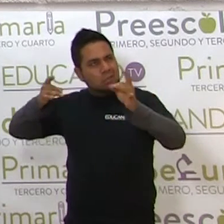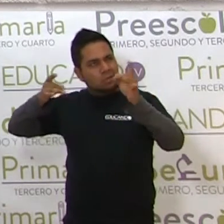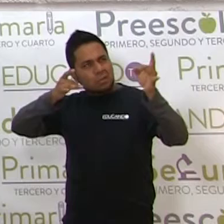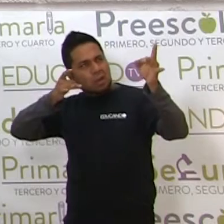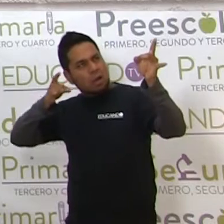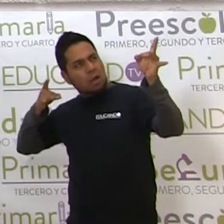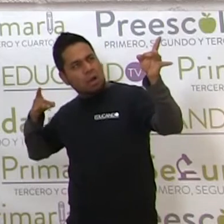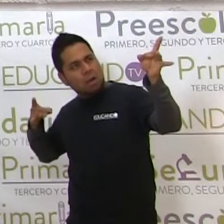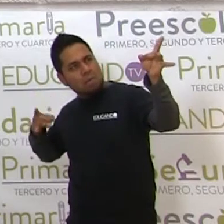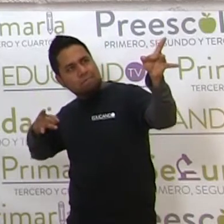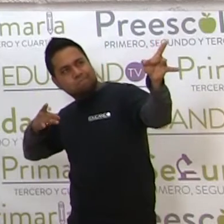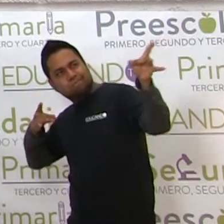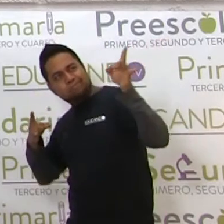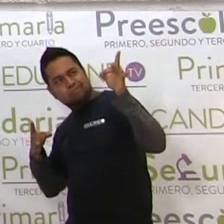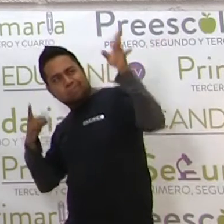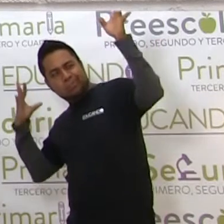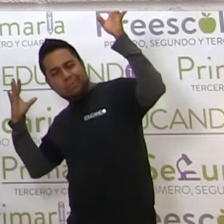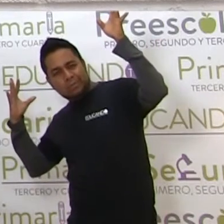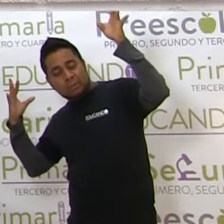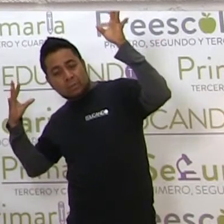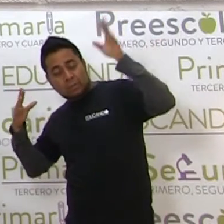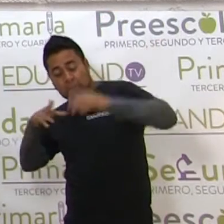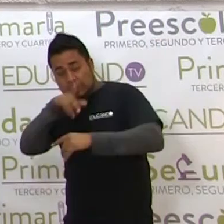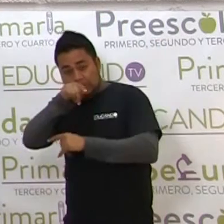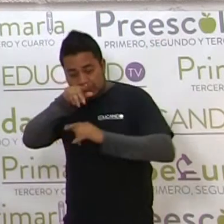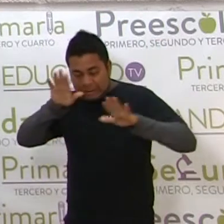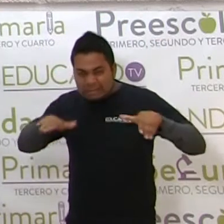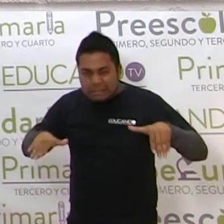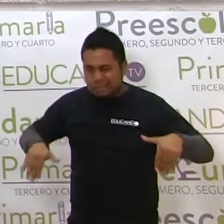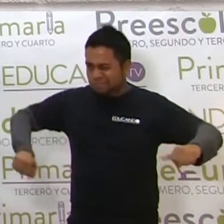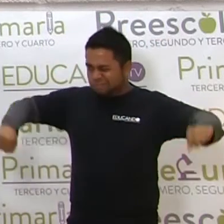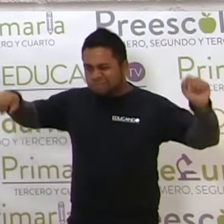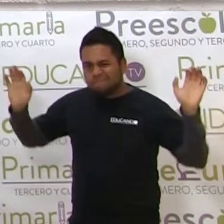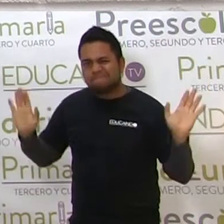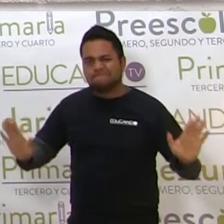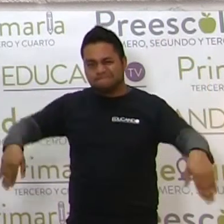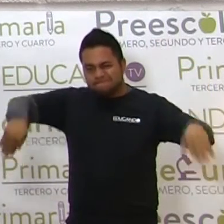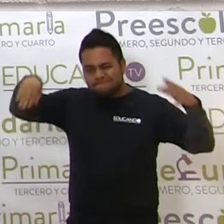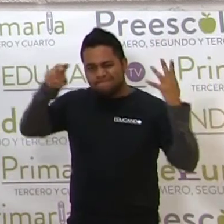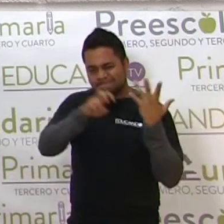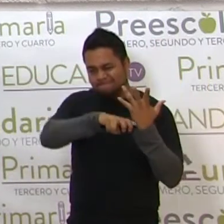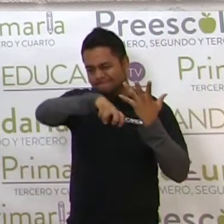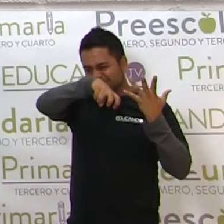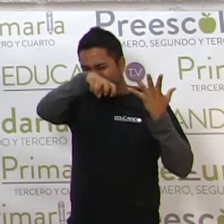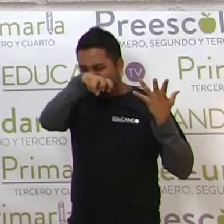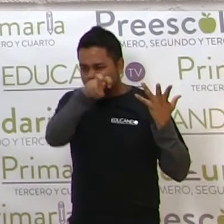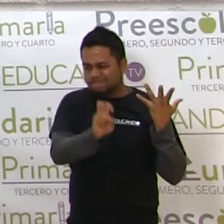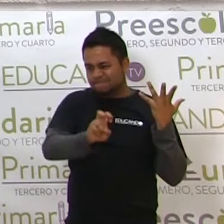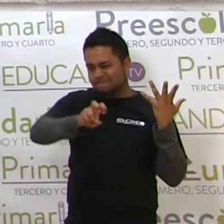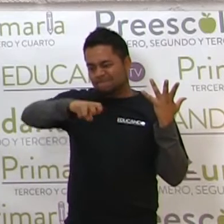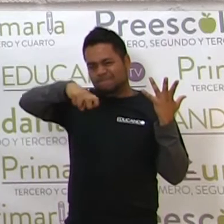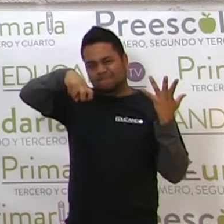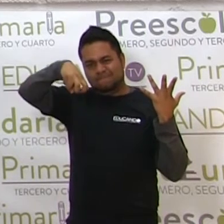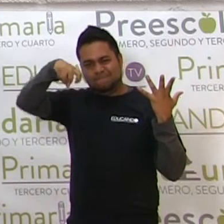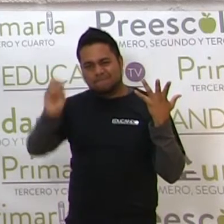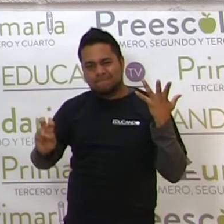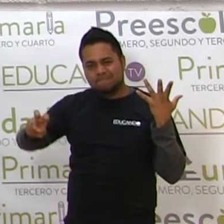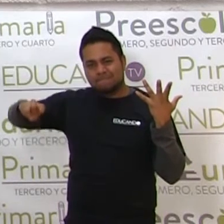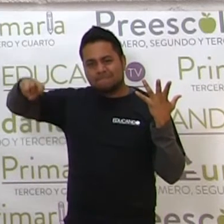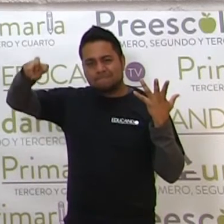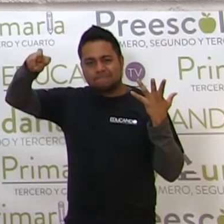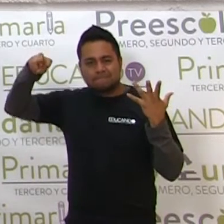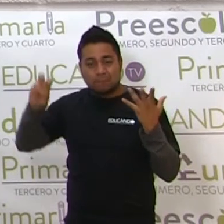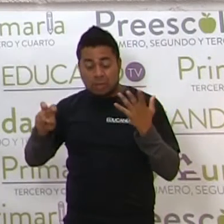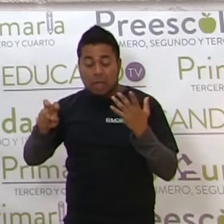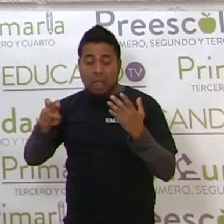flecha el pájaro levantó el vuelo pero la flecha Había tocado a sus plumas